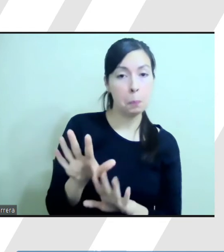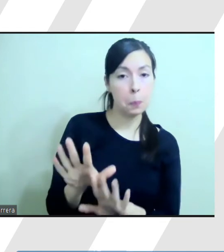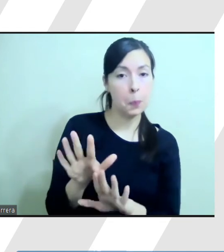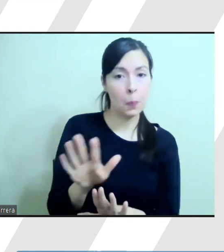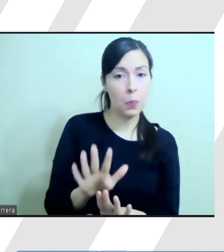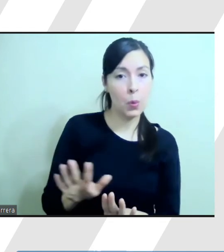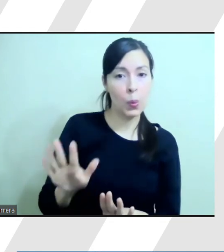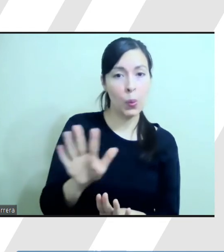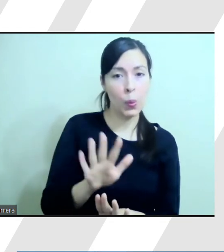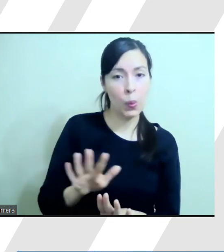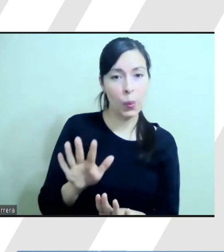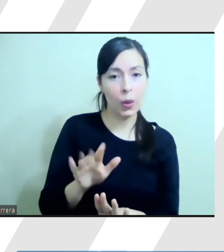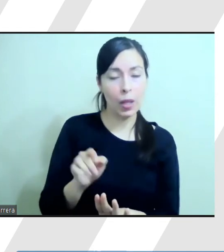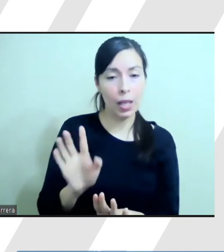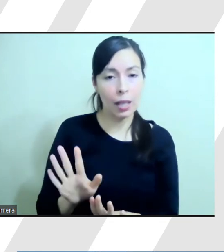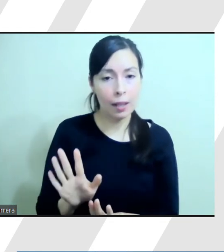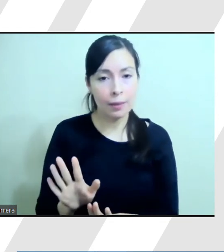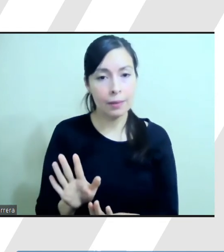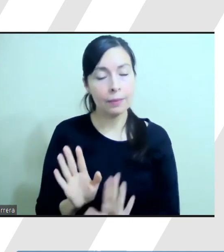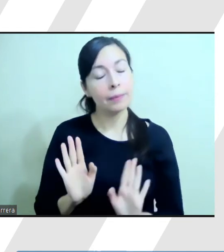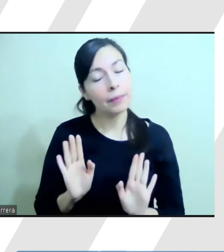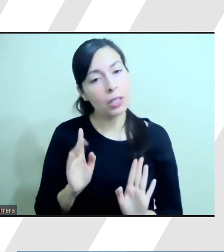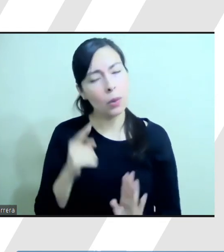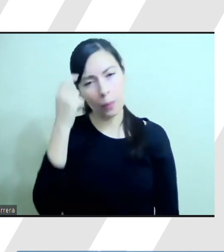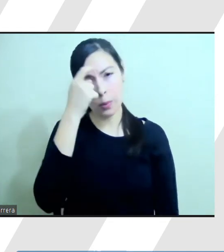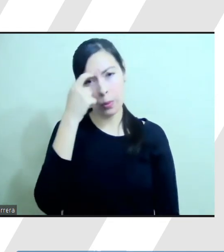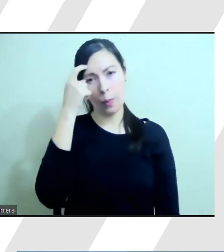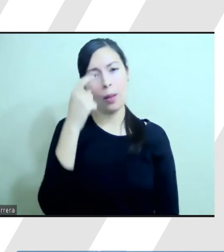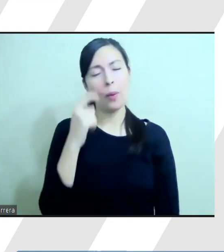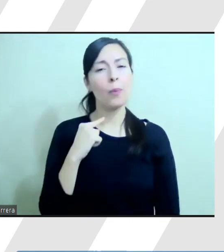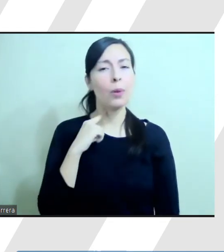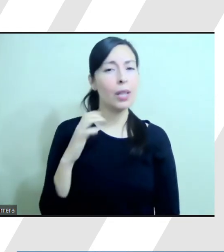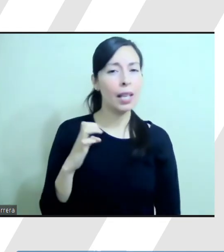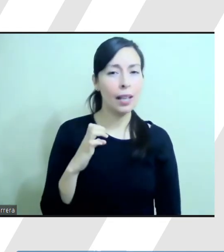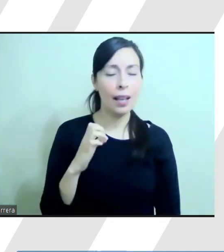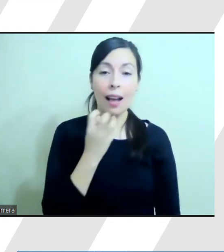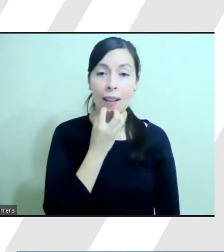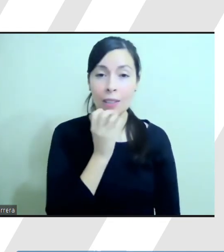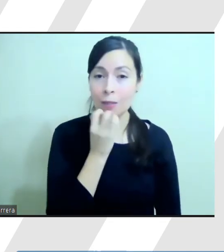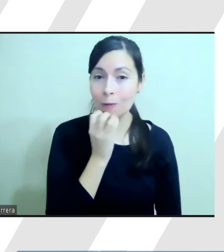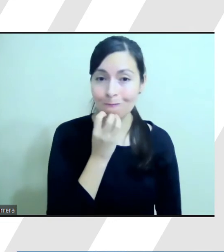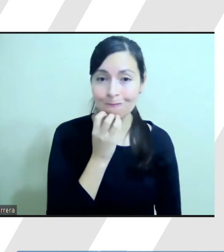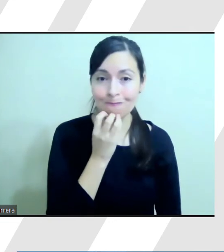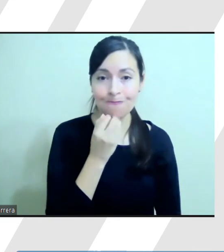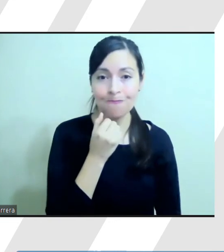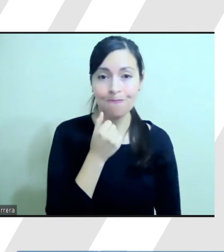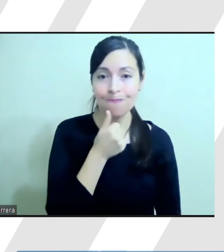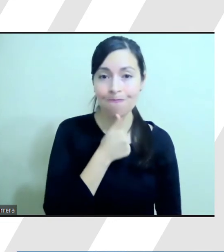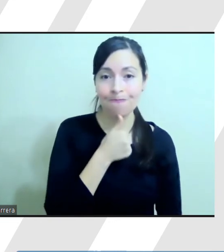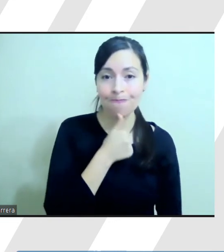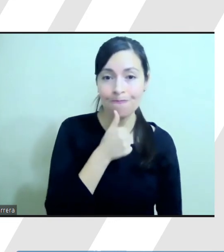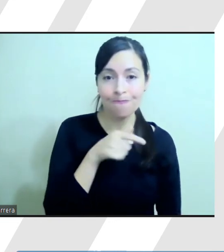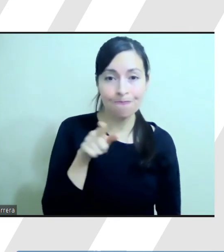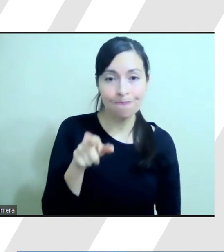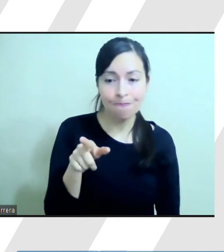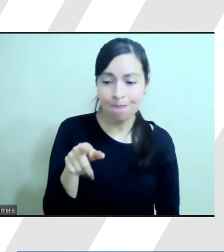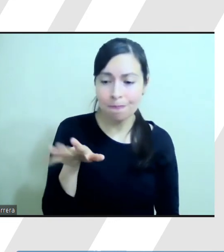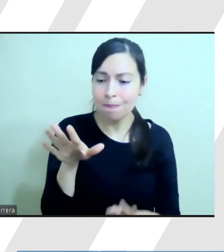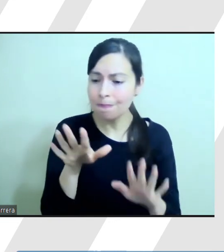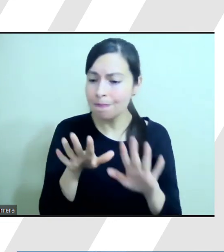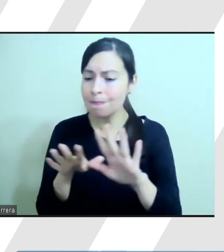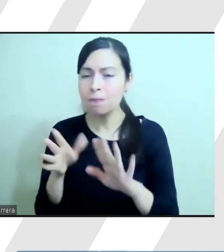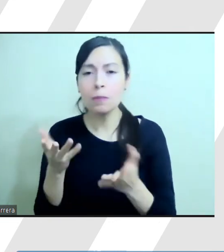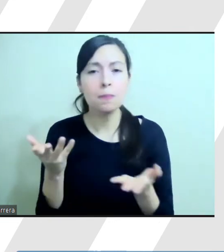preocupa, porque aún la región de Antofagasta no tiene un manejo claro de Monturaqui, de manera que